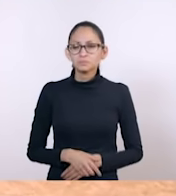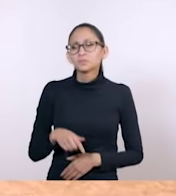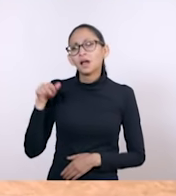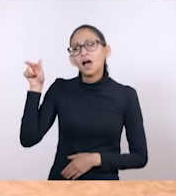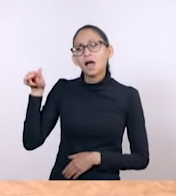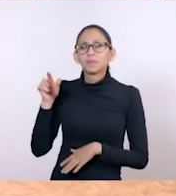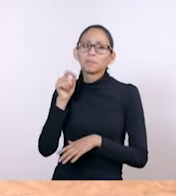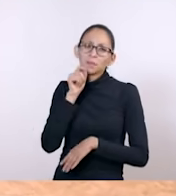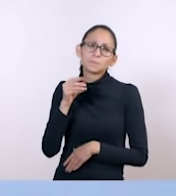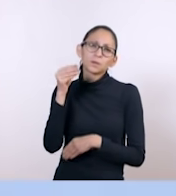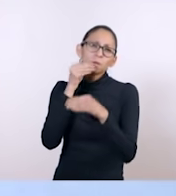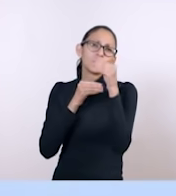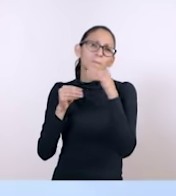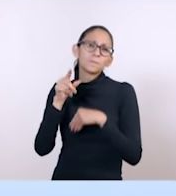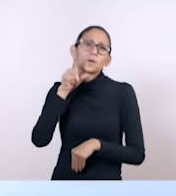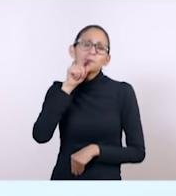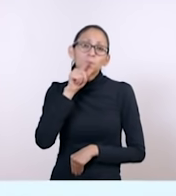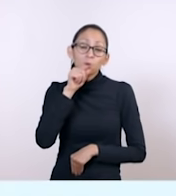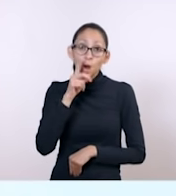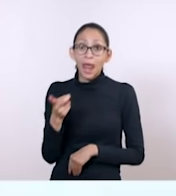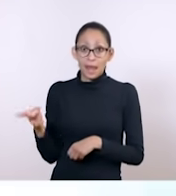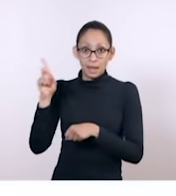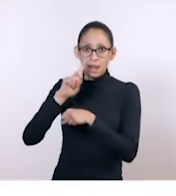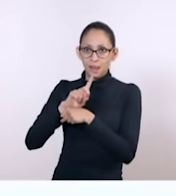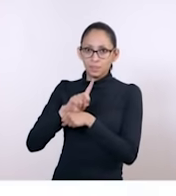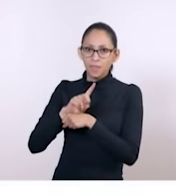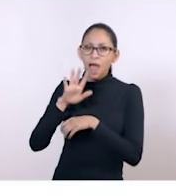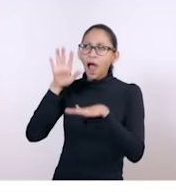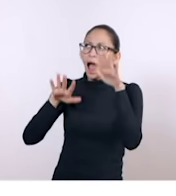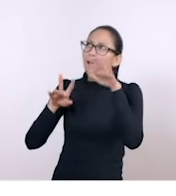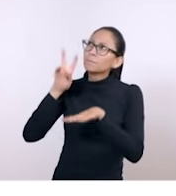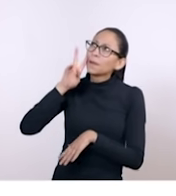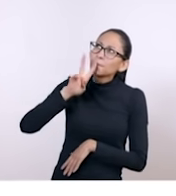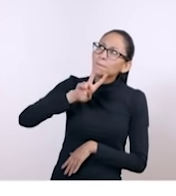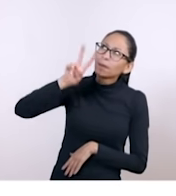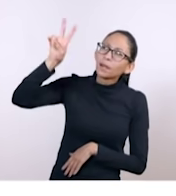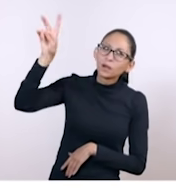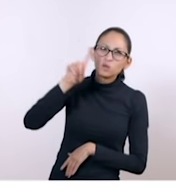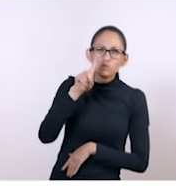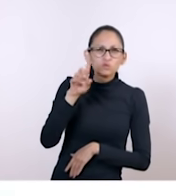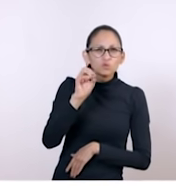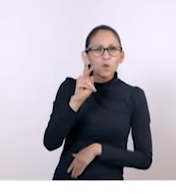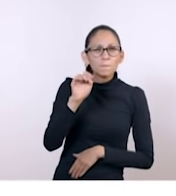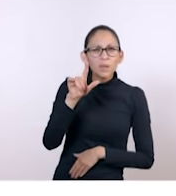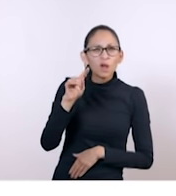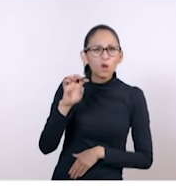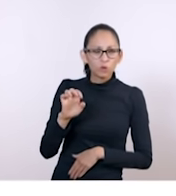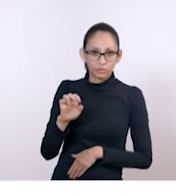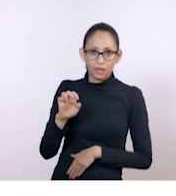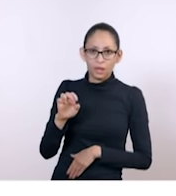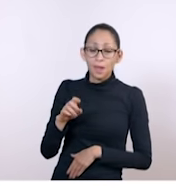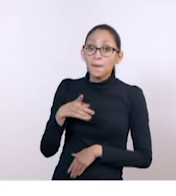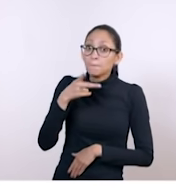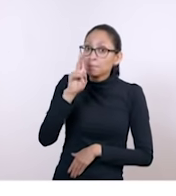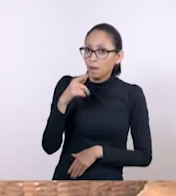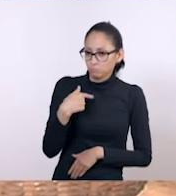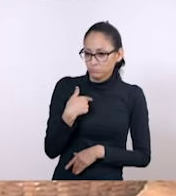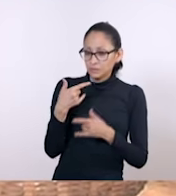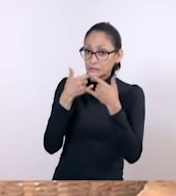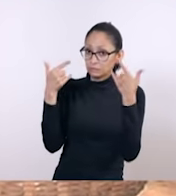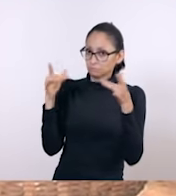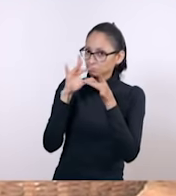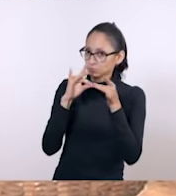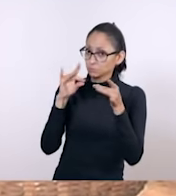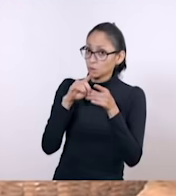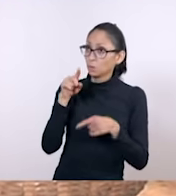comer pollos. En el día luego se ve el sopilote. Pero dice nuestra tradición que